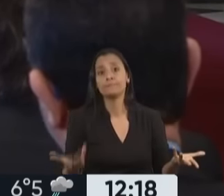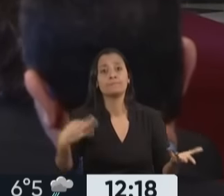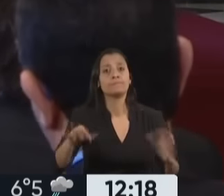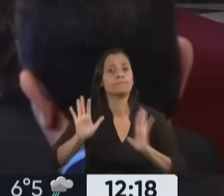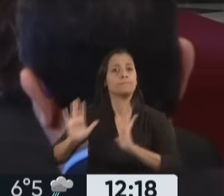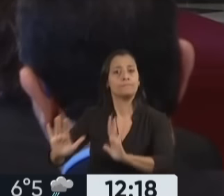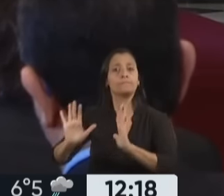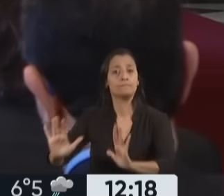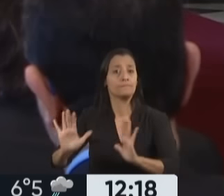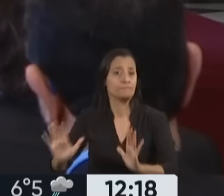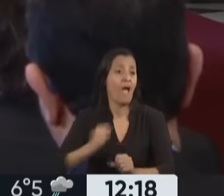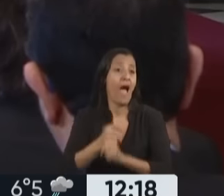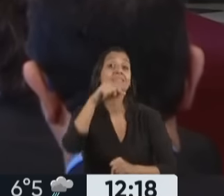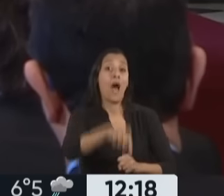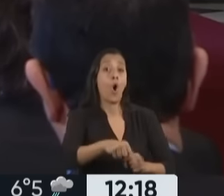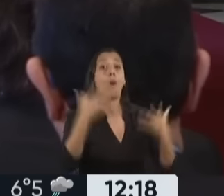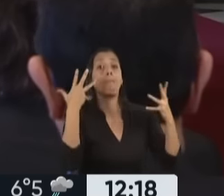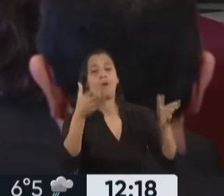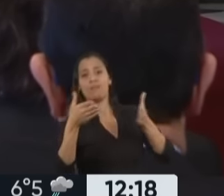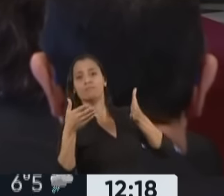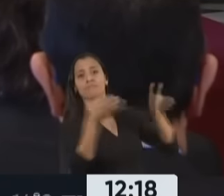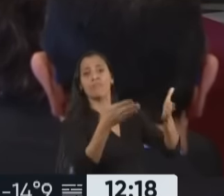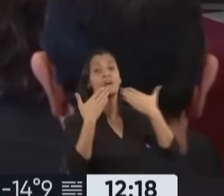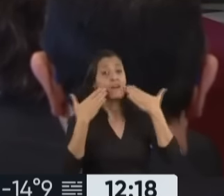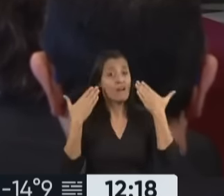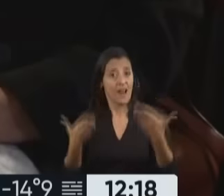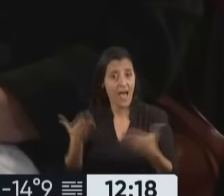acá donde, por gentileza